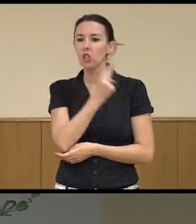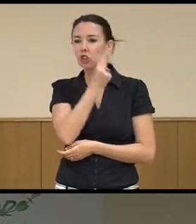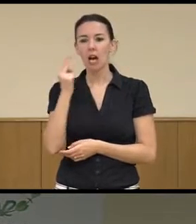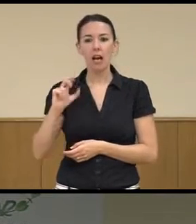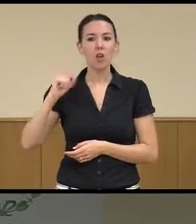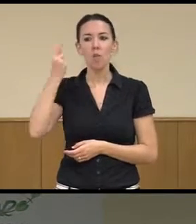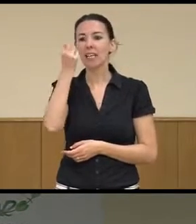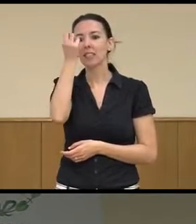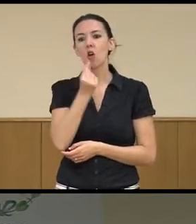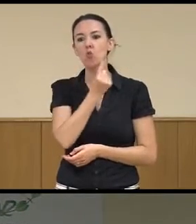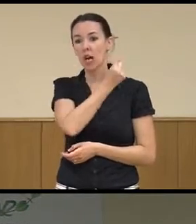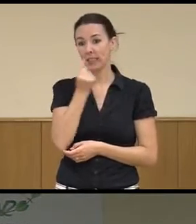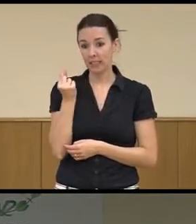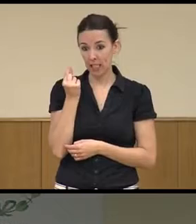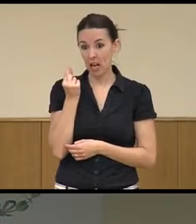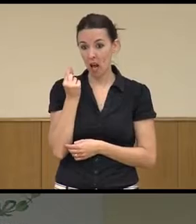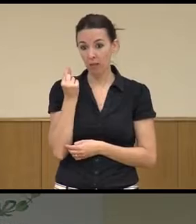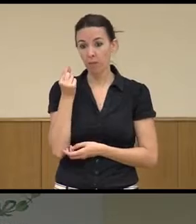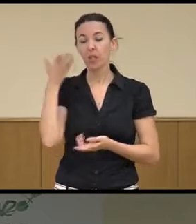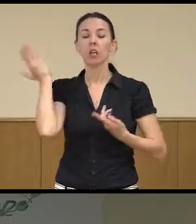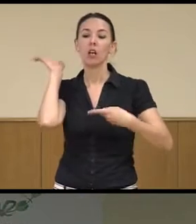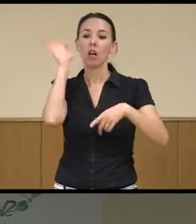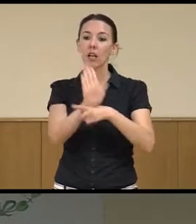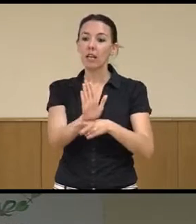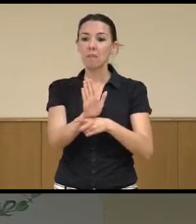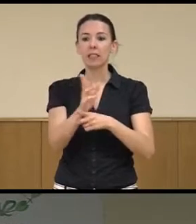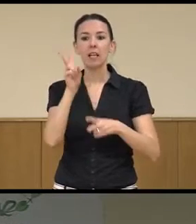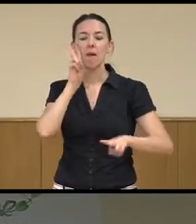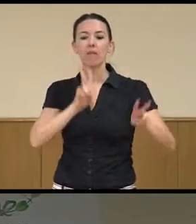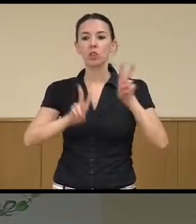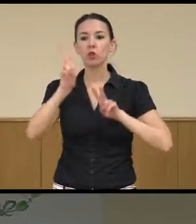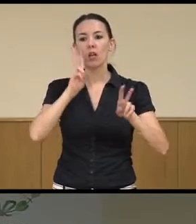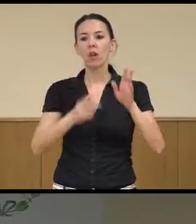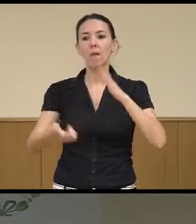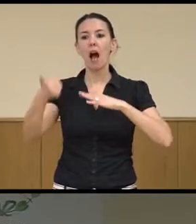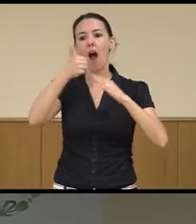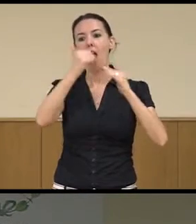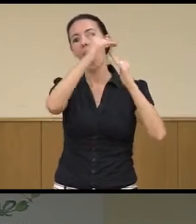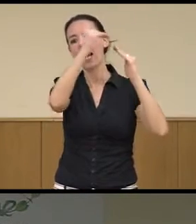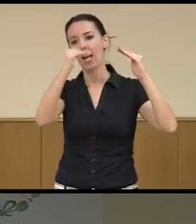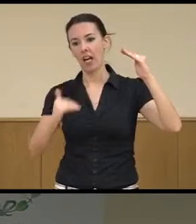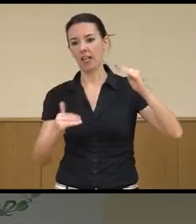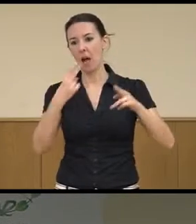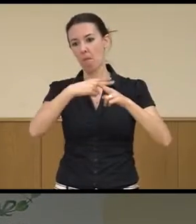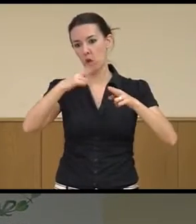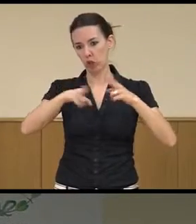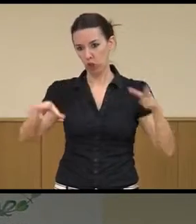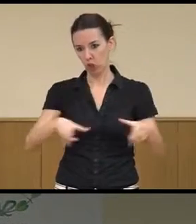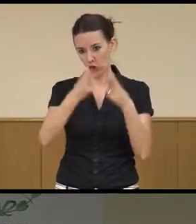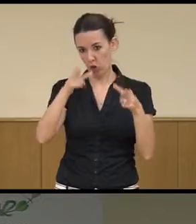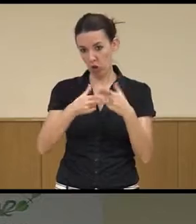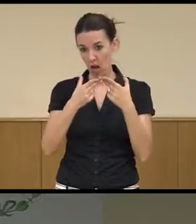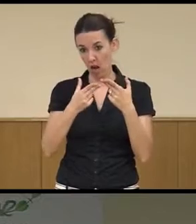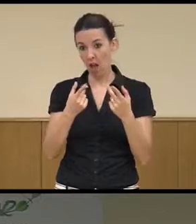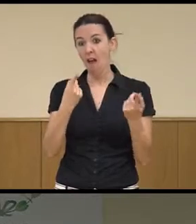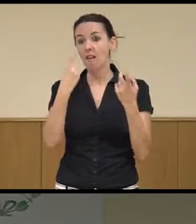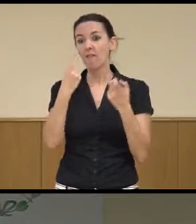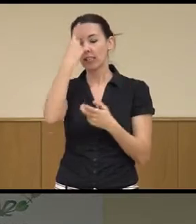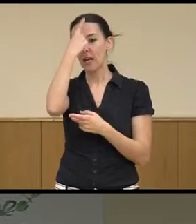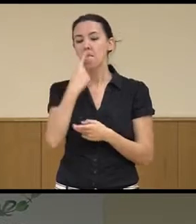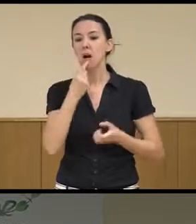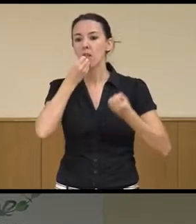la Eucaristía, el Corpus Christi, representaban y visualizaban la jerarquía político-social. A falta de una buena imagen